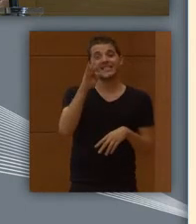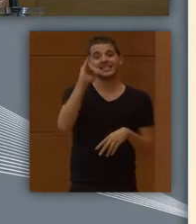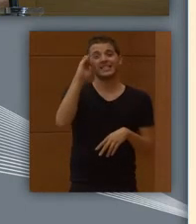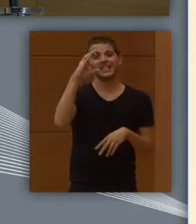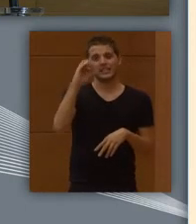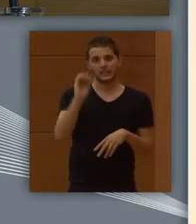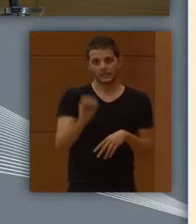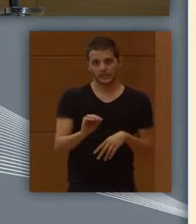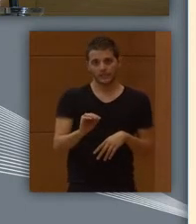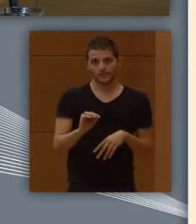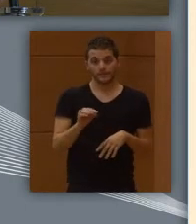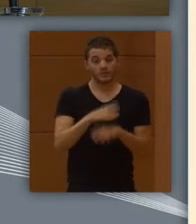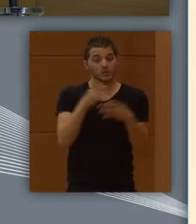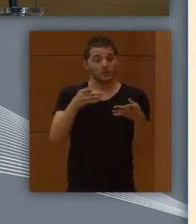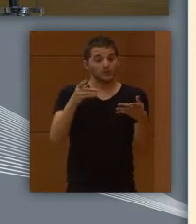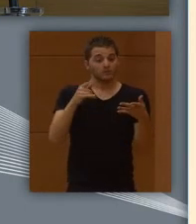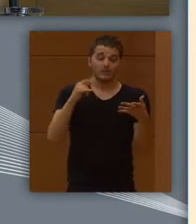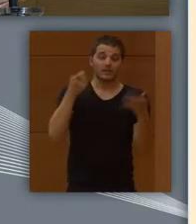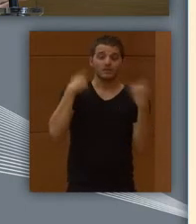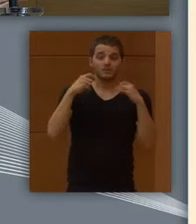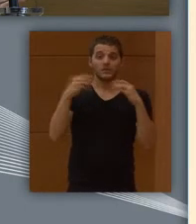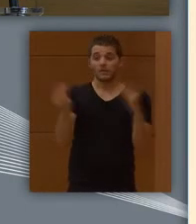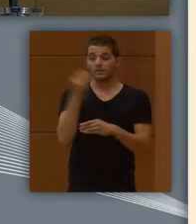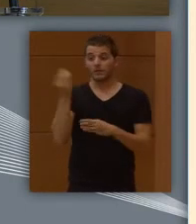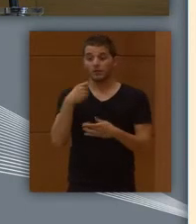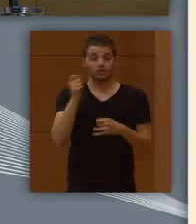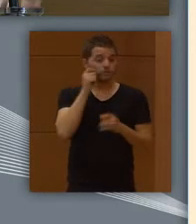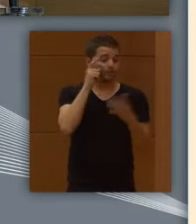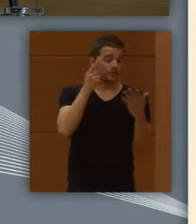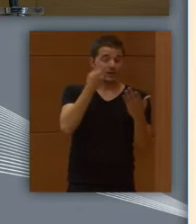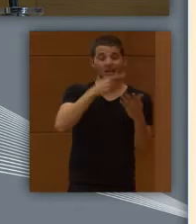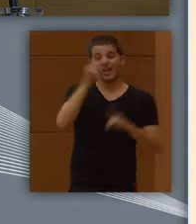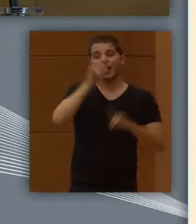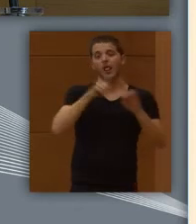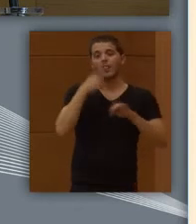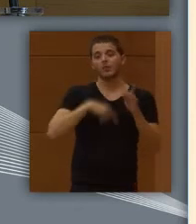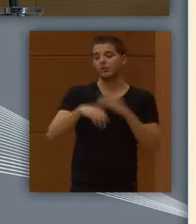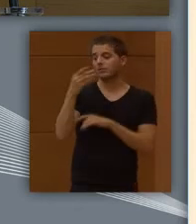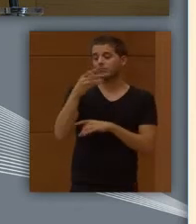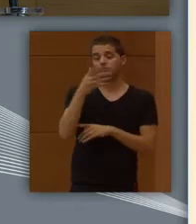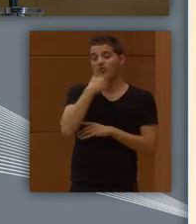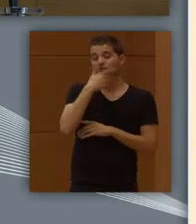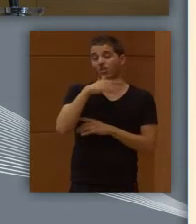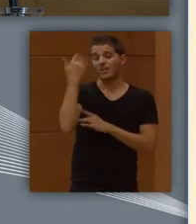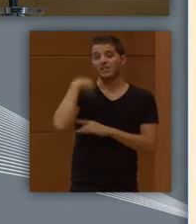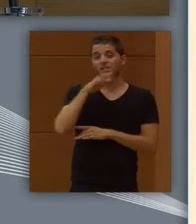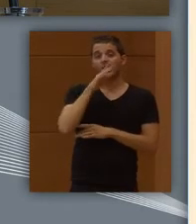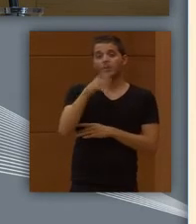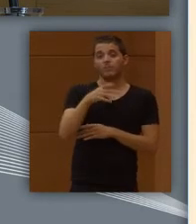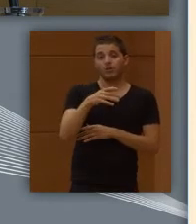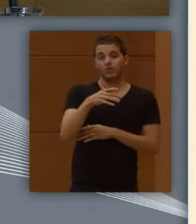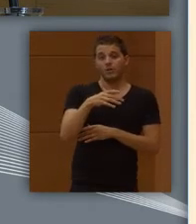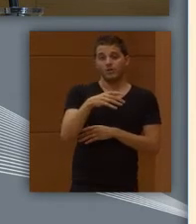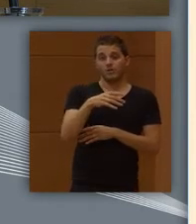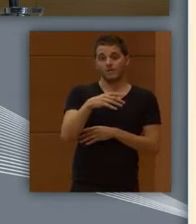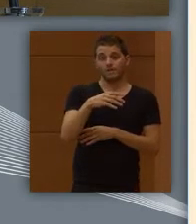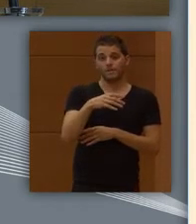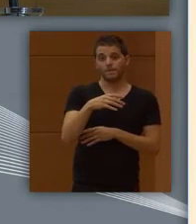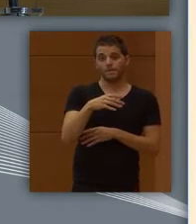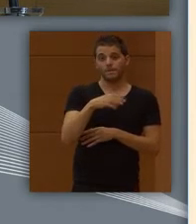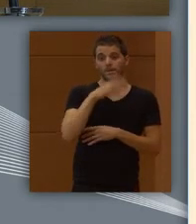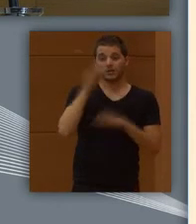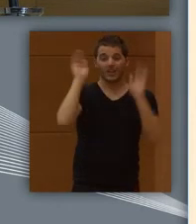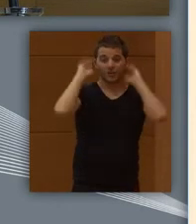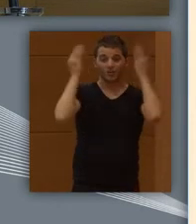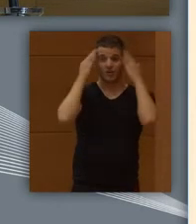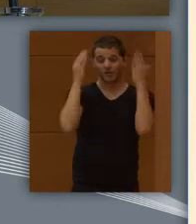Entonces, distintas mejores prácticas fueron identificadas, algunas las conocemos aquí porque ya se han presentado en versiones anteriores de